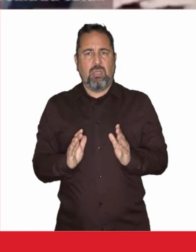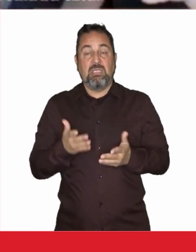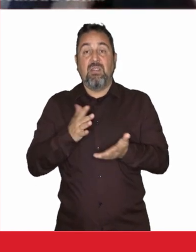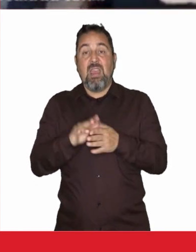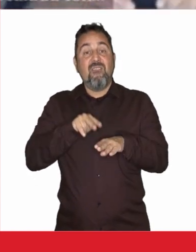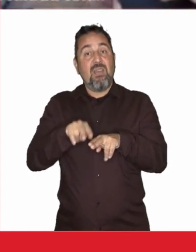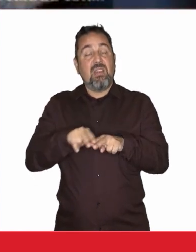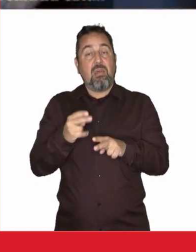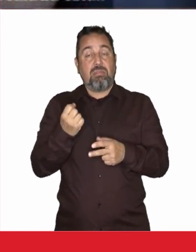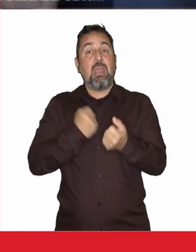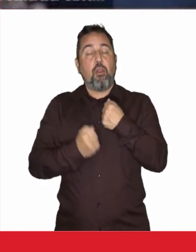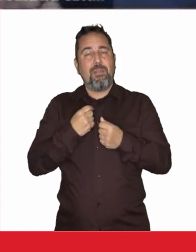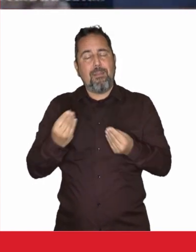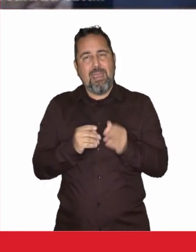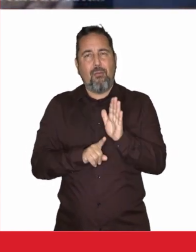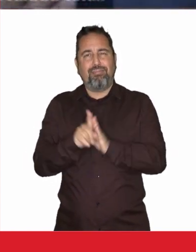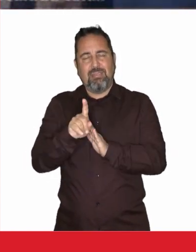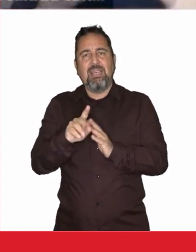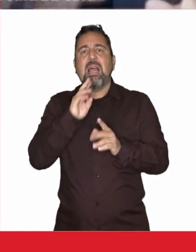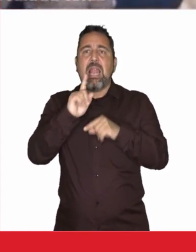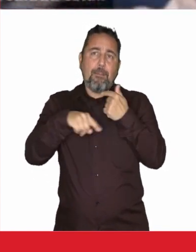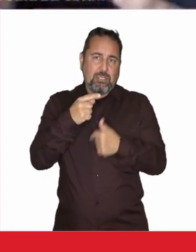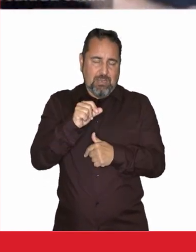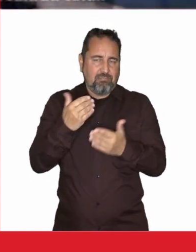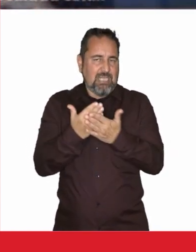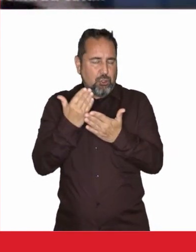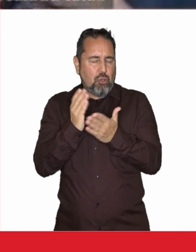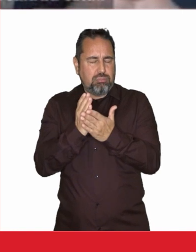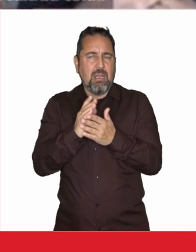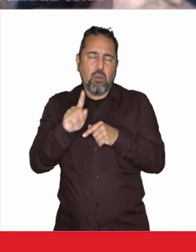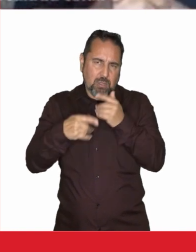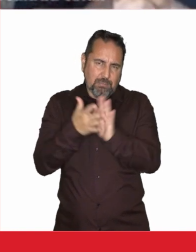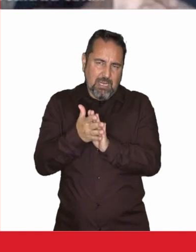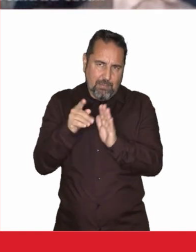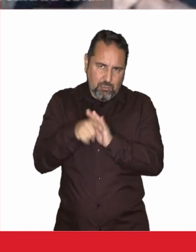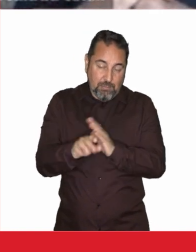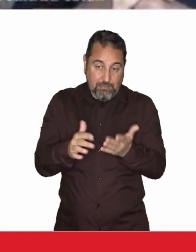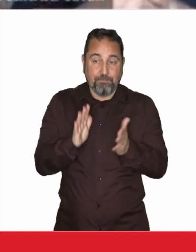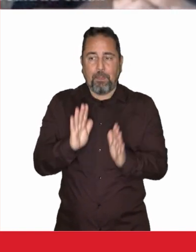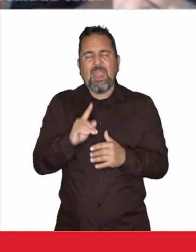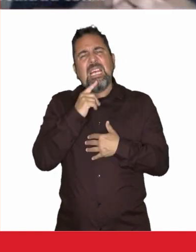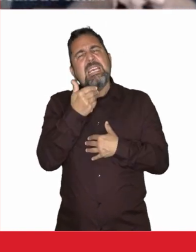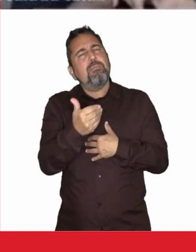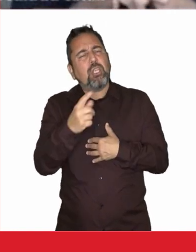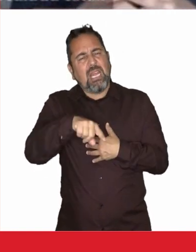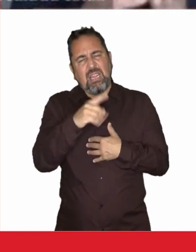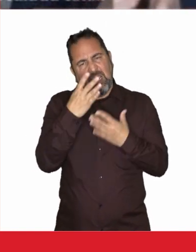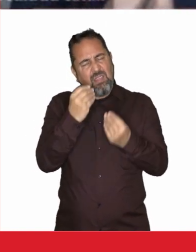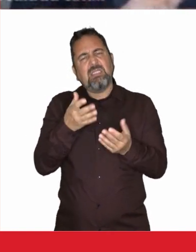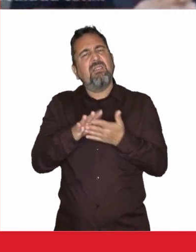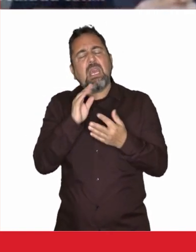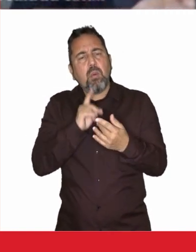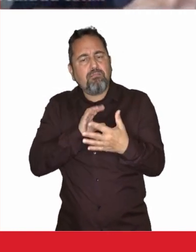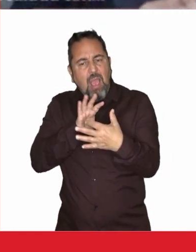negocio. Por lo tanto, incrementarán la viabilidad económica. Esta parte que veremos en la próxima sesión. ¿Vale? Es